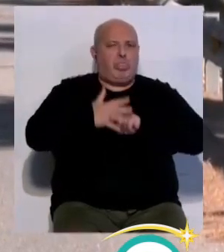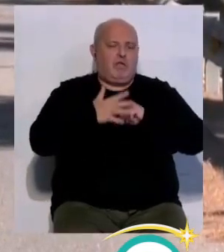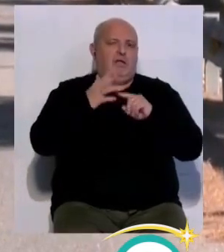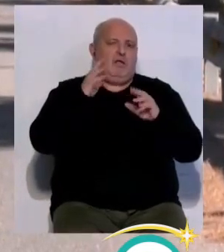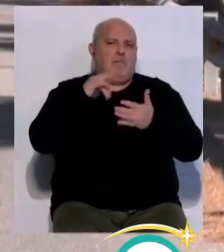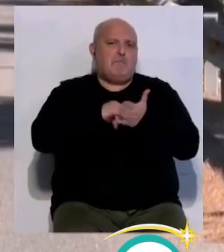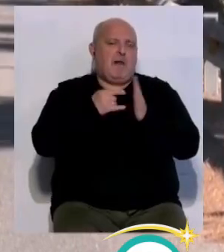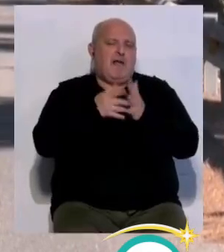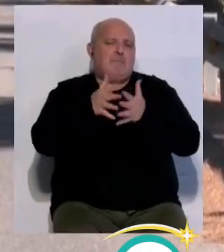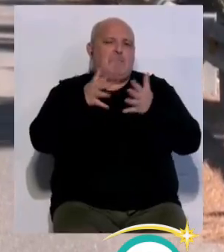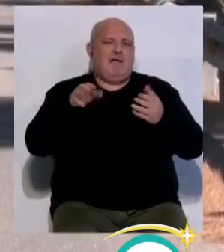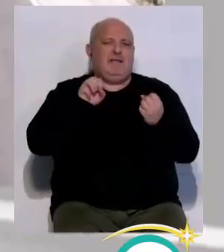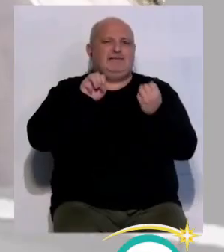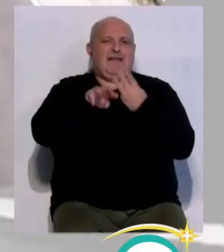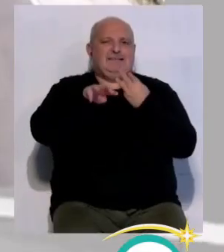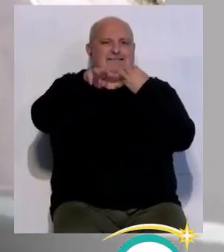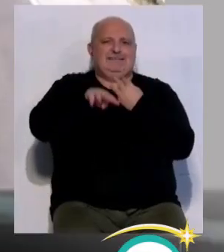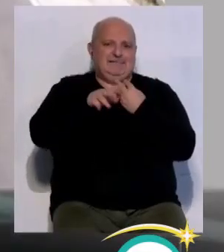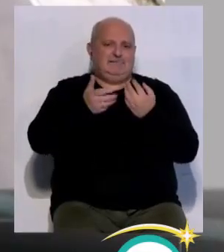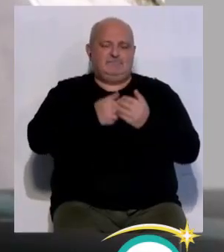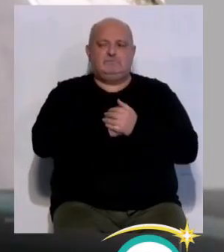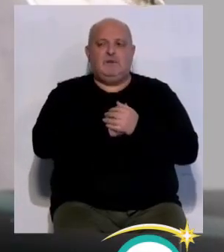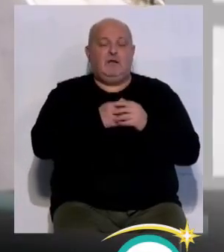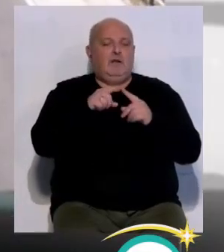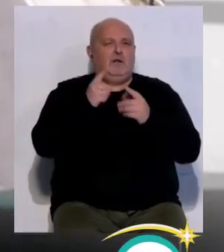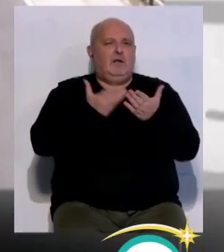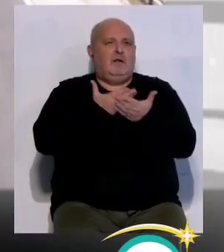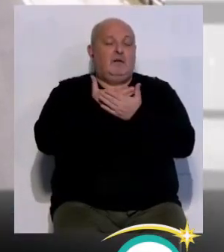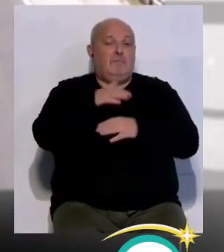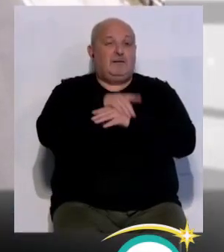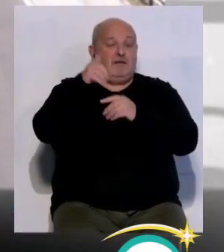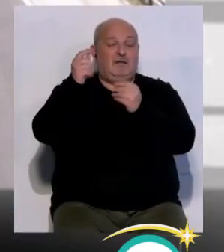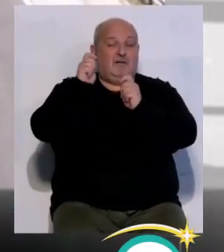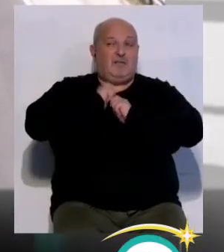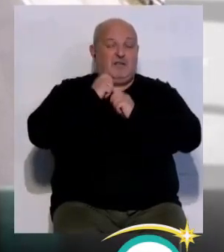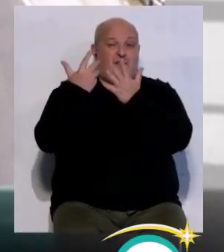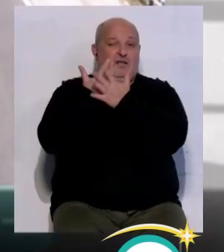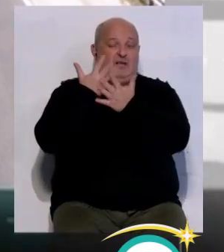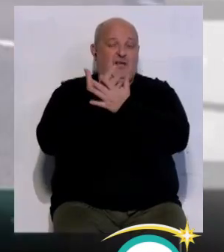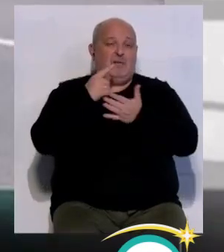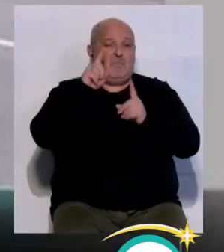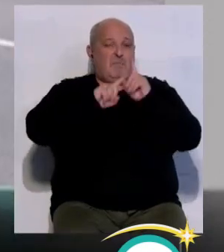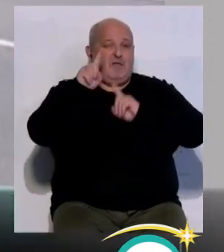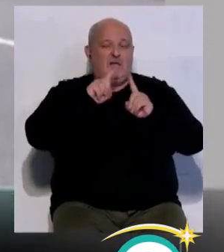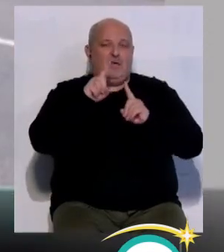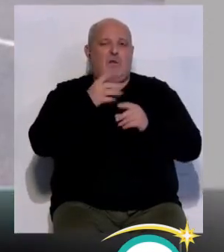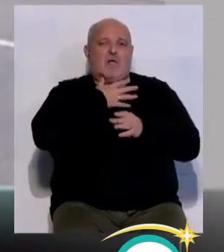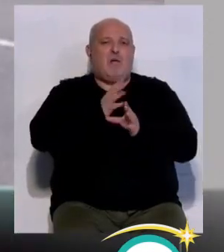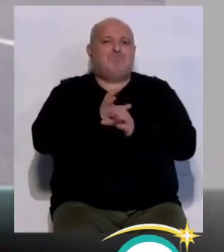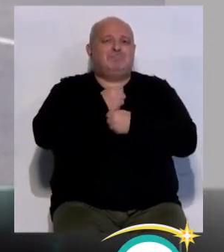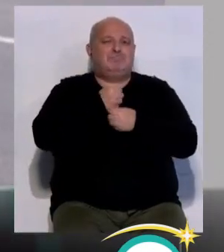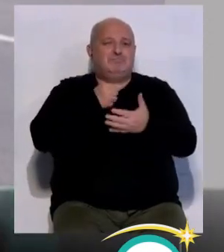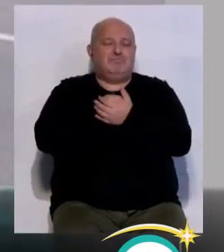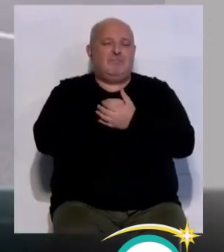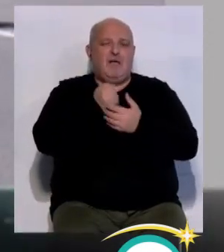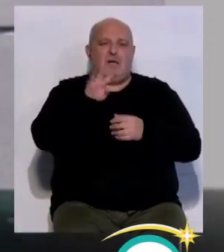de los planes de ampliación de esta vía. La solución planteada por el Ministerio de Transporte al problema de colapso de la